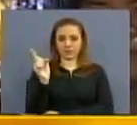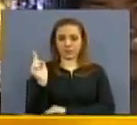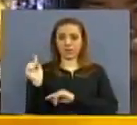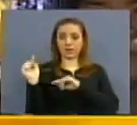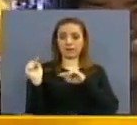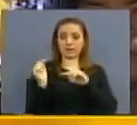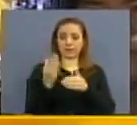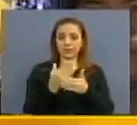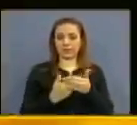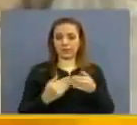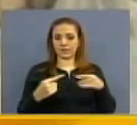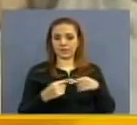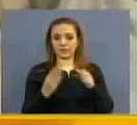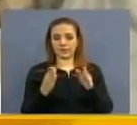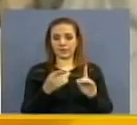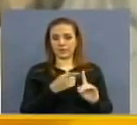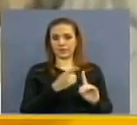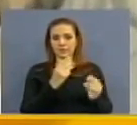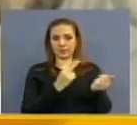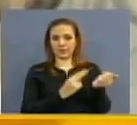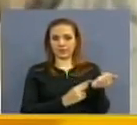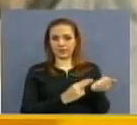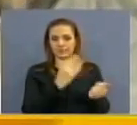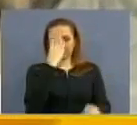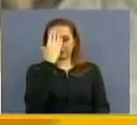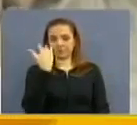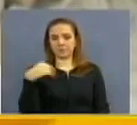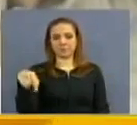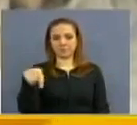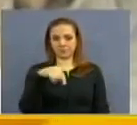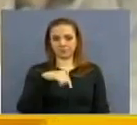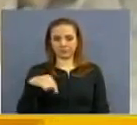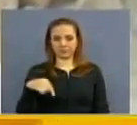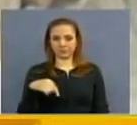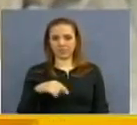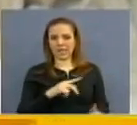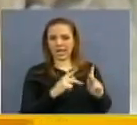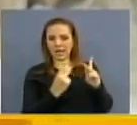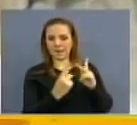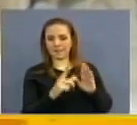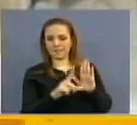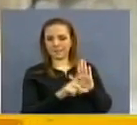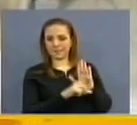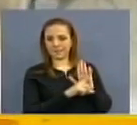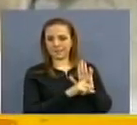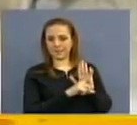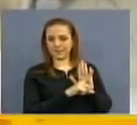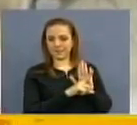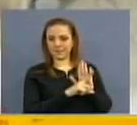los heridos desde el Hospital Santo Tomás, que ya están de regreso aquí al Parque del Legislativo. Todavía se